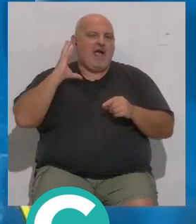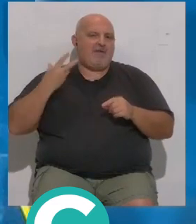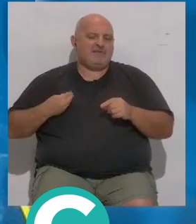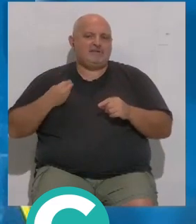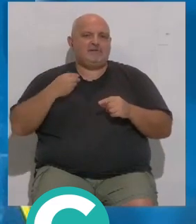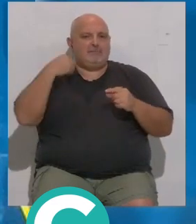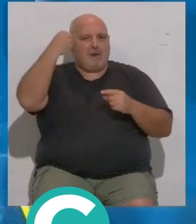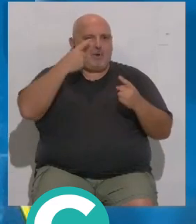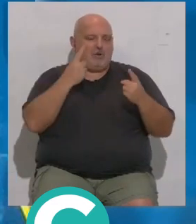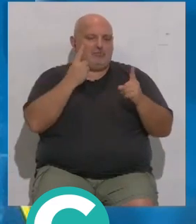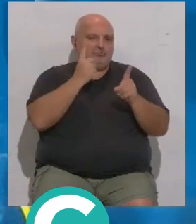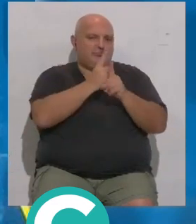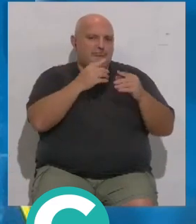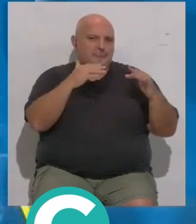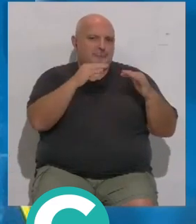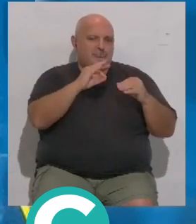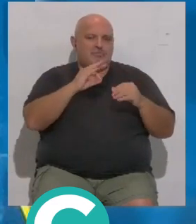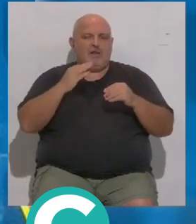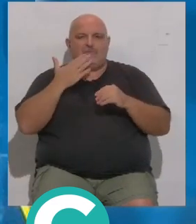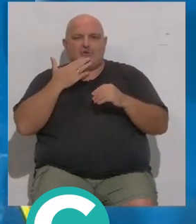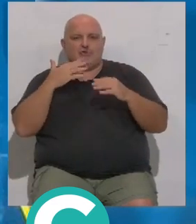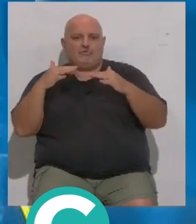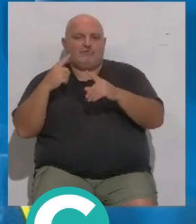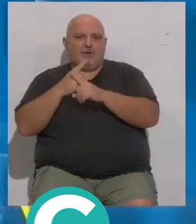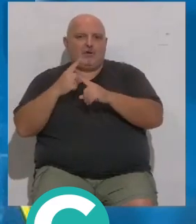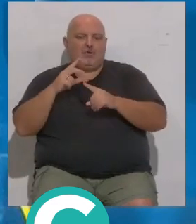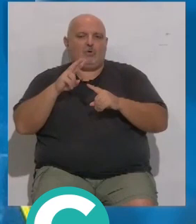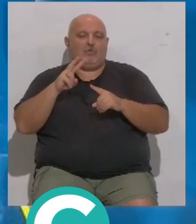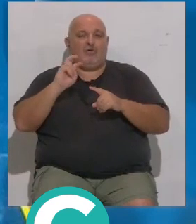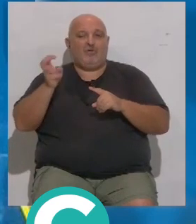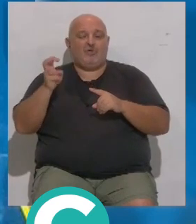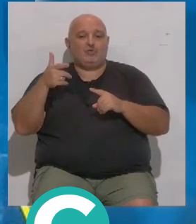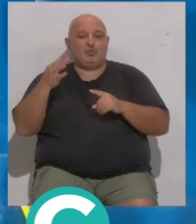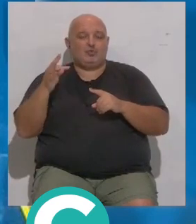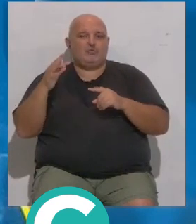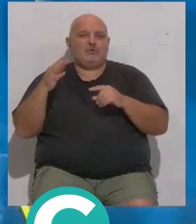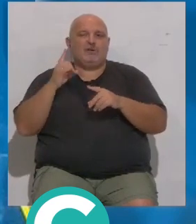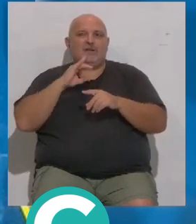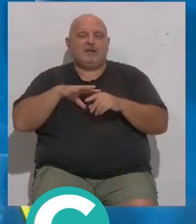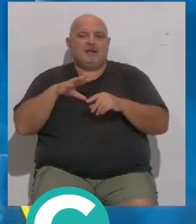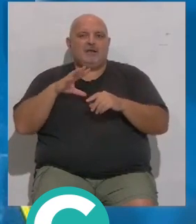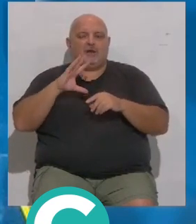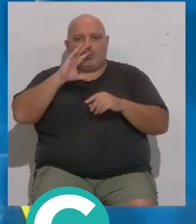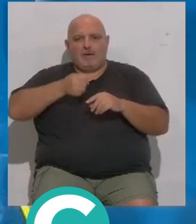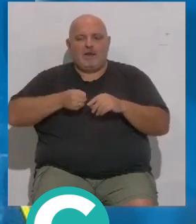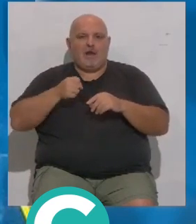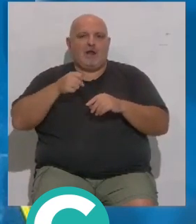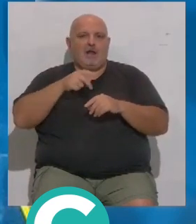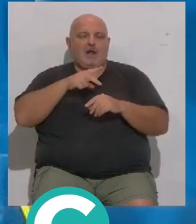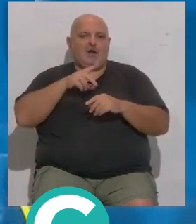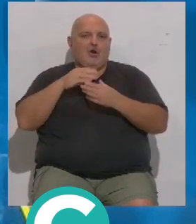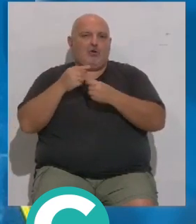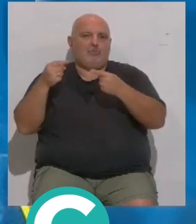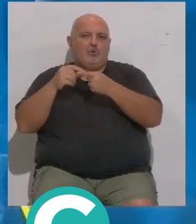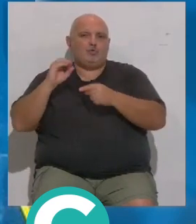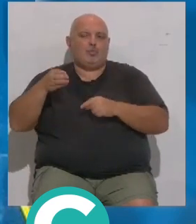a Marruecos. Mavil jugará 2 amistosos ante Nueva Zelanda. Y por último, Víctor Chus se va a medir a Rumanía y Noruega con el combinado